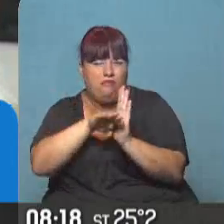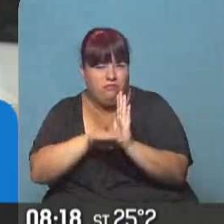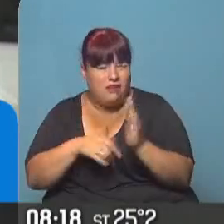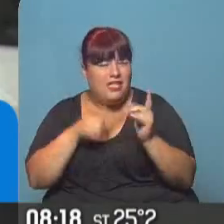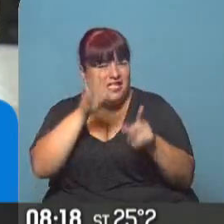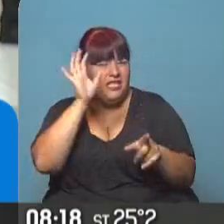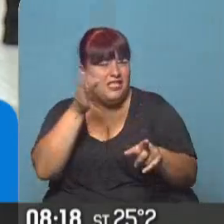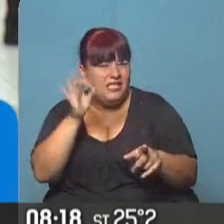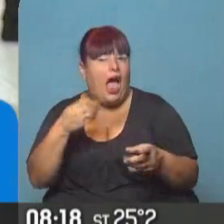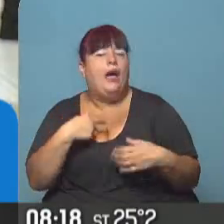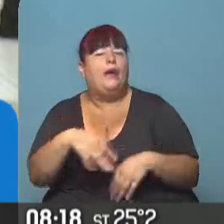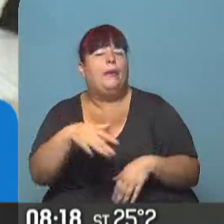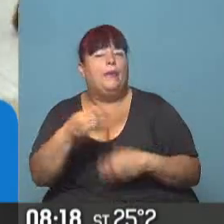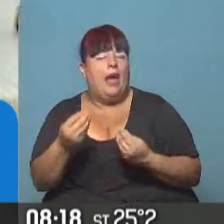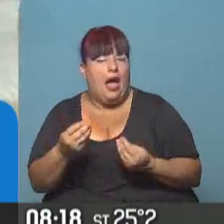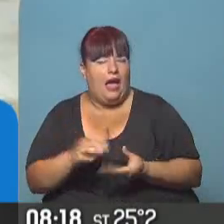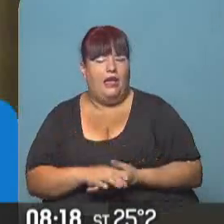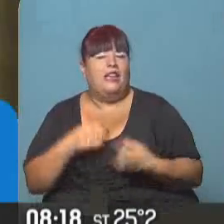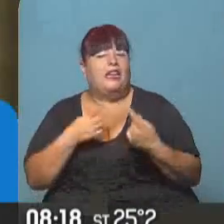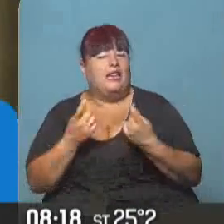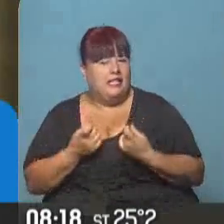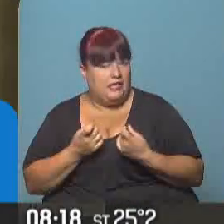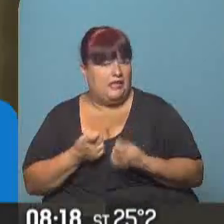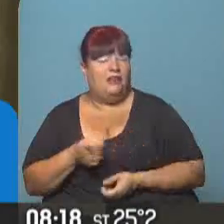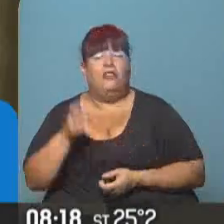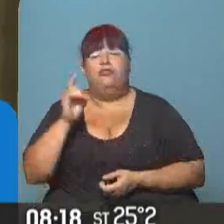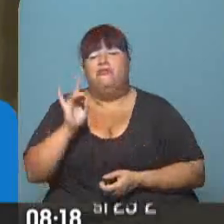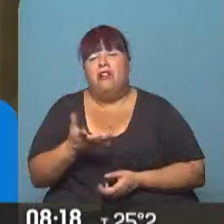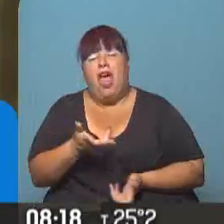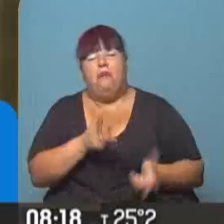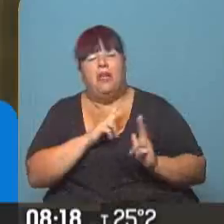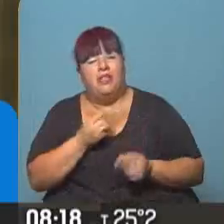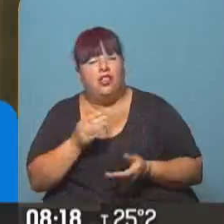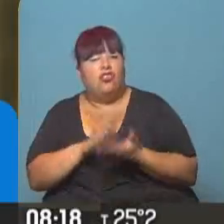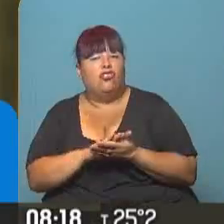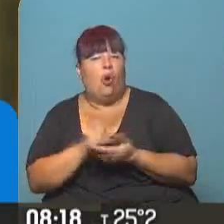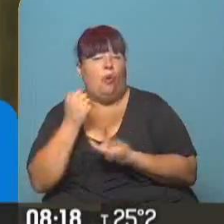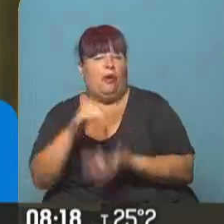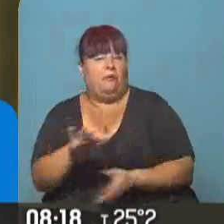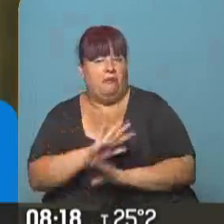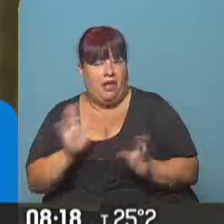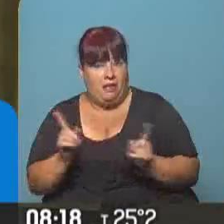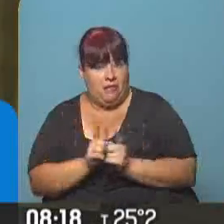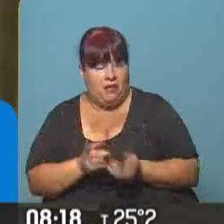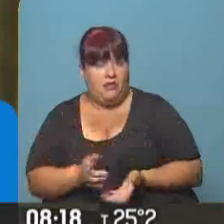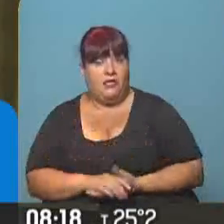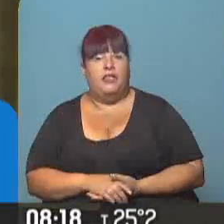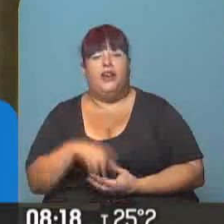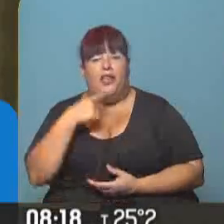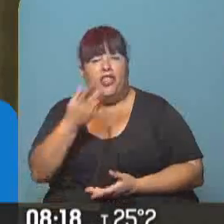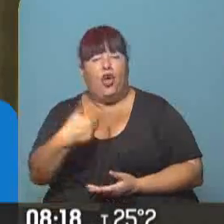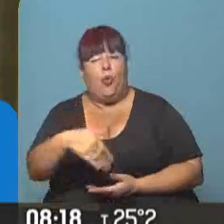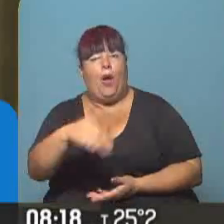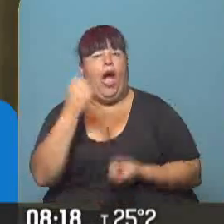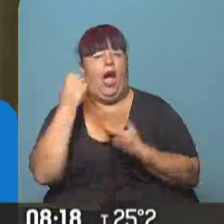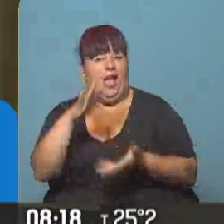ya sabía qué es lo que necesitamos. Solo nos llevamos lo de la recompensa, que dijo que va a ofrecer